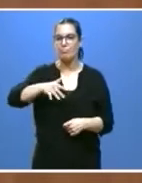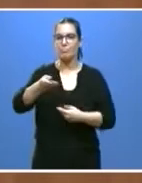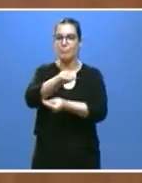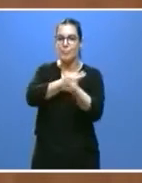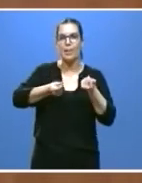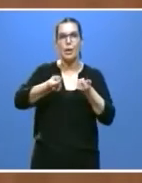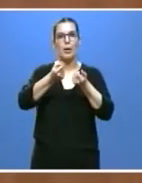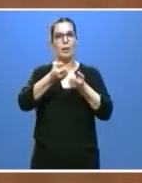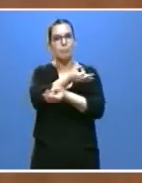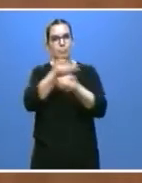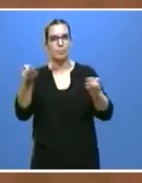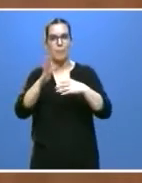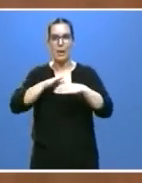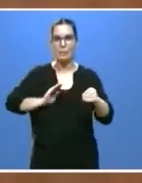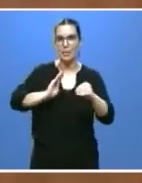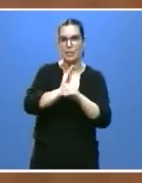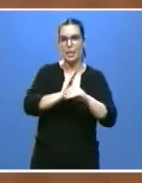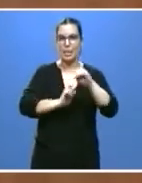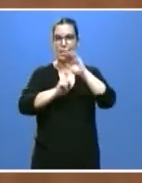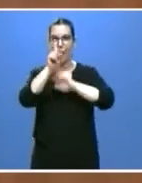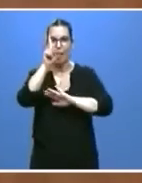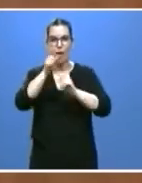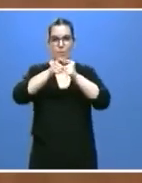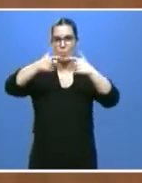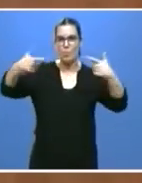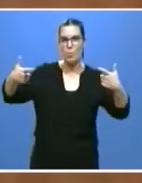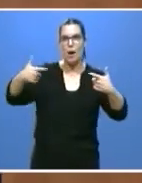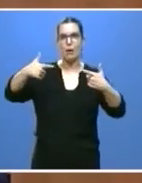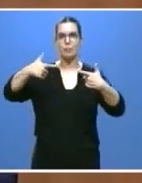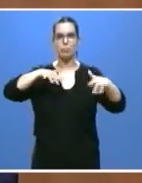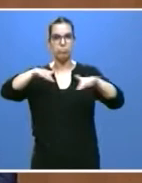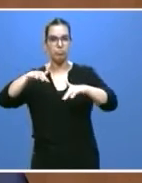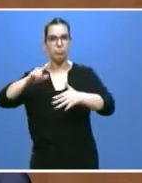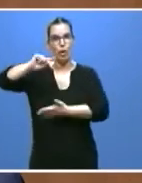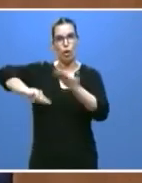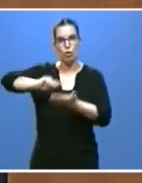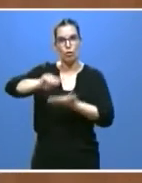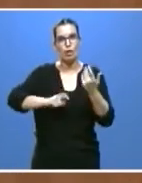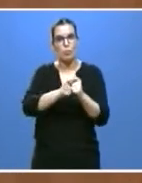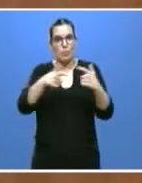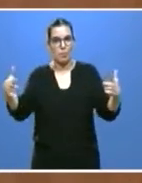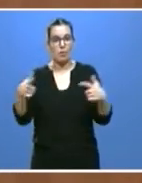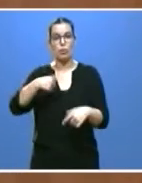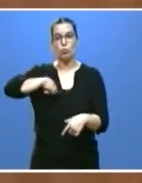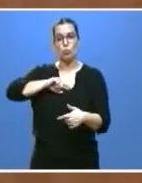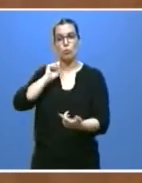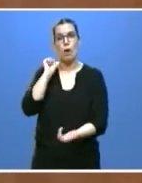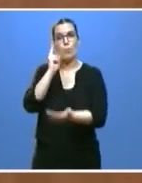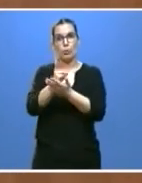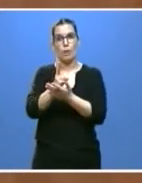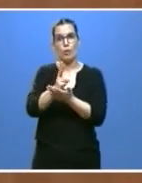invertir, para crecer, para generar actividad, para crear puestos de trabajo. Apostamos por una